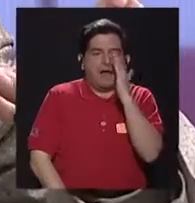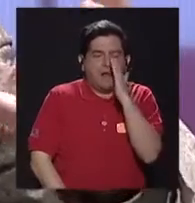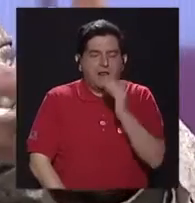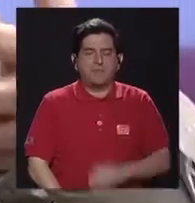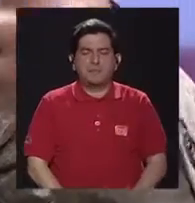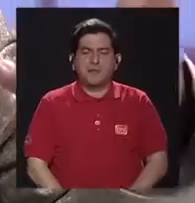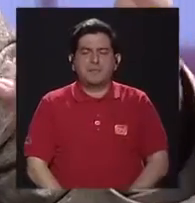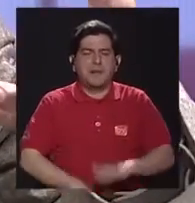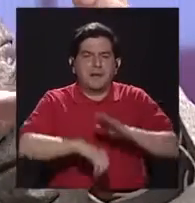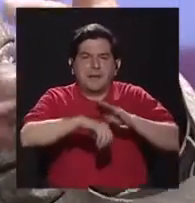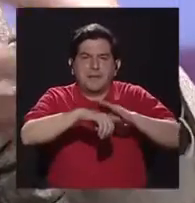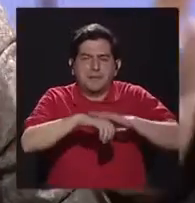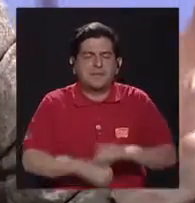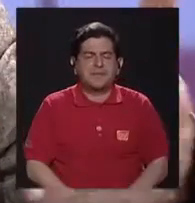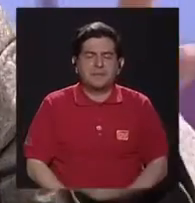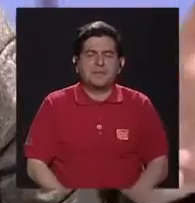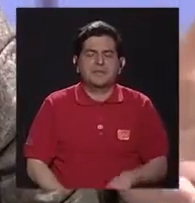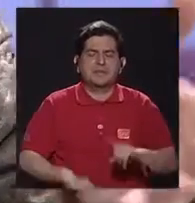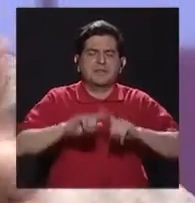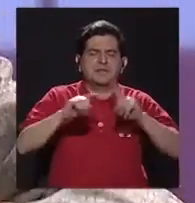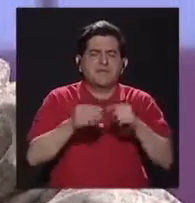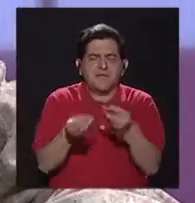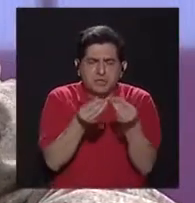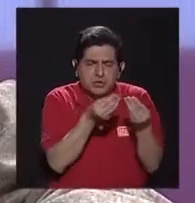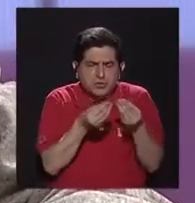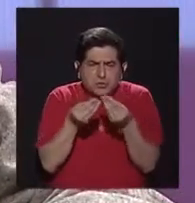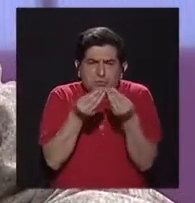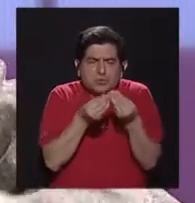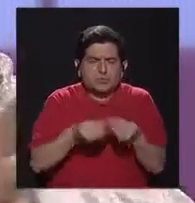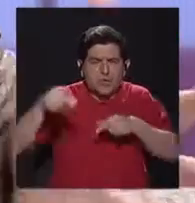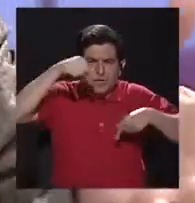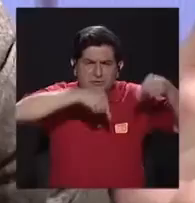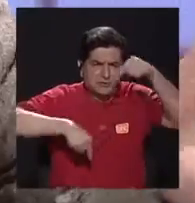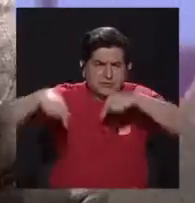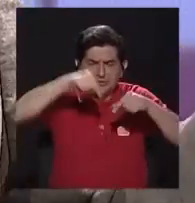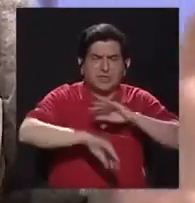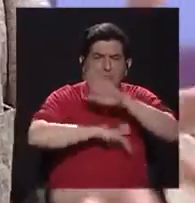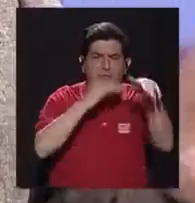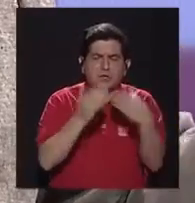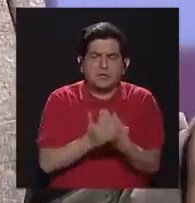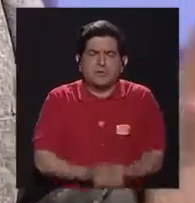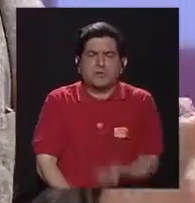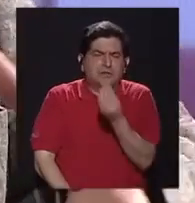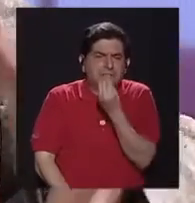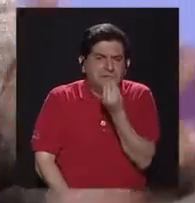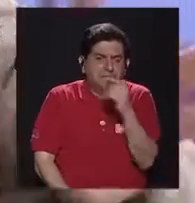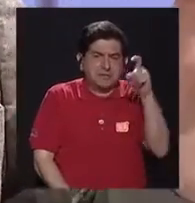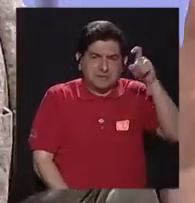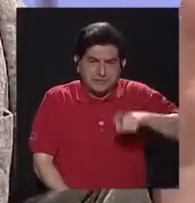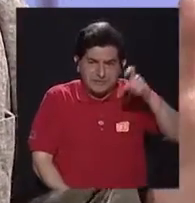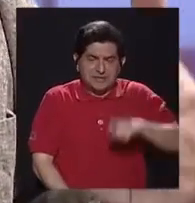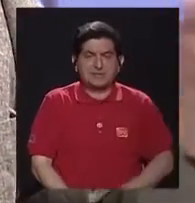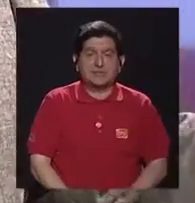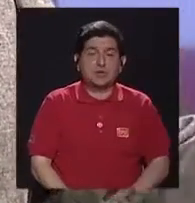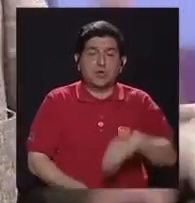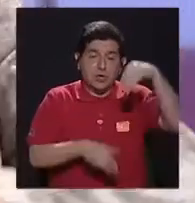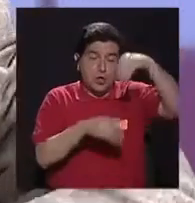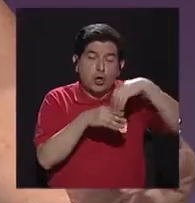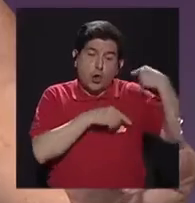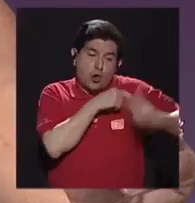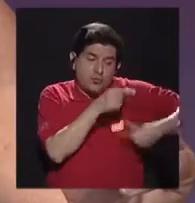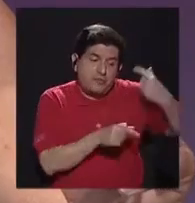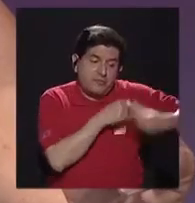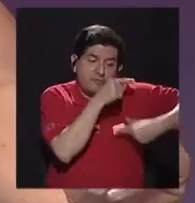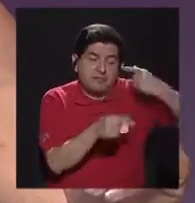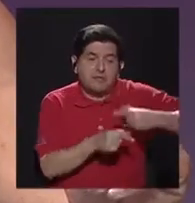proporciona componentes químicos y de otra naturaleza, que son todos los nutrientes. Todos los nutrientes y programas genéticos, claro, para que pueda,